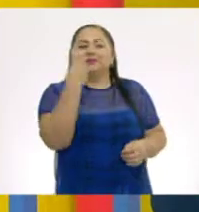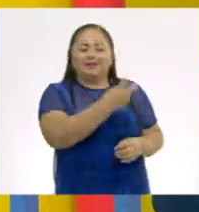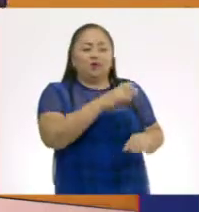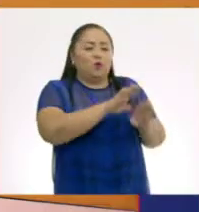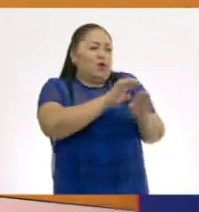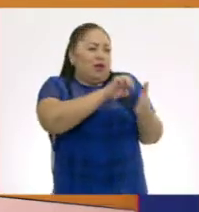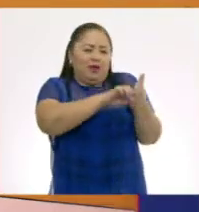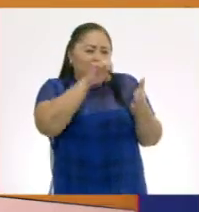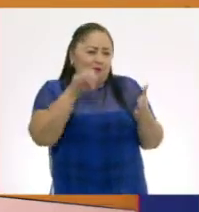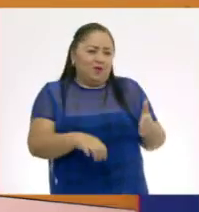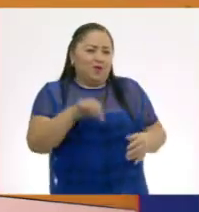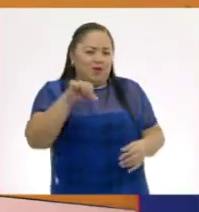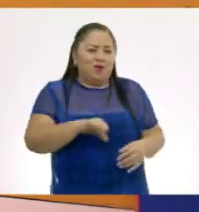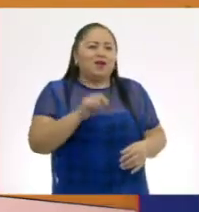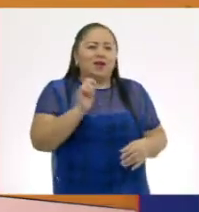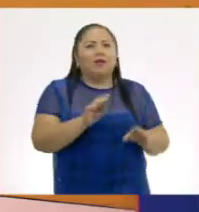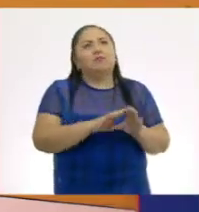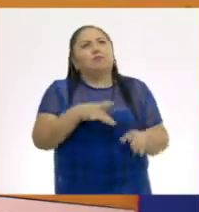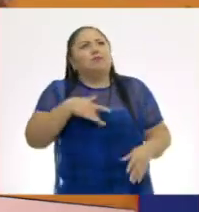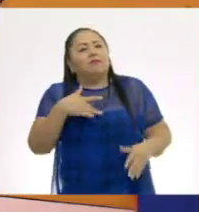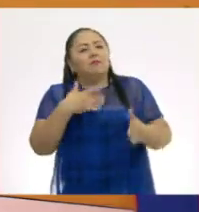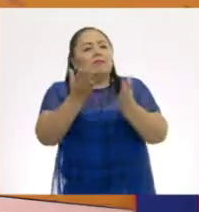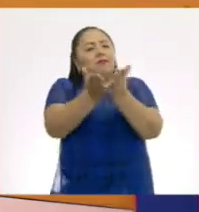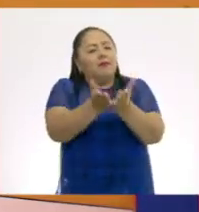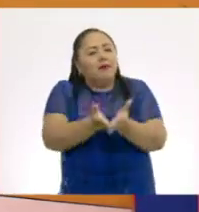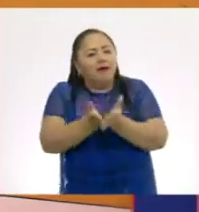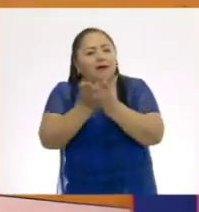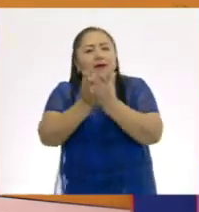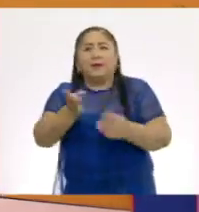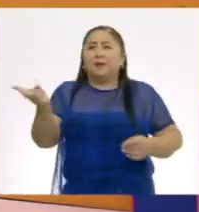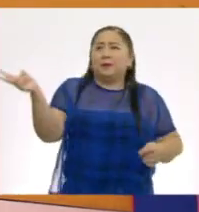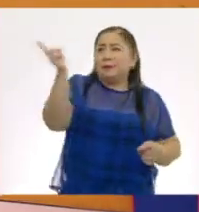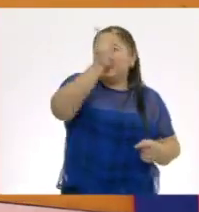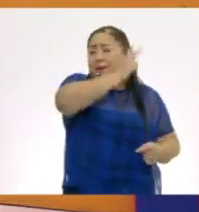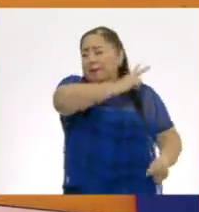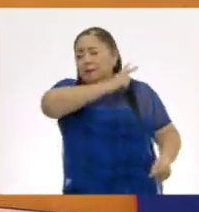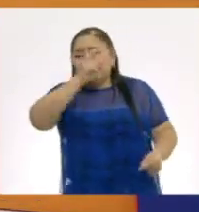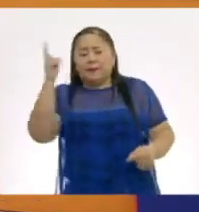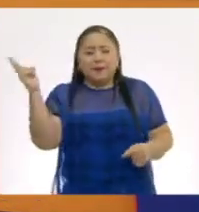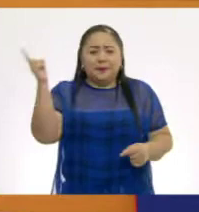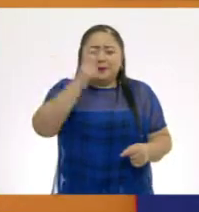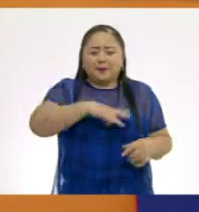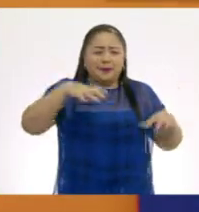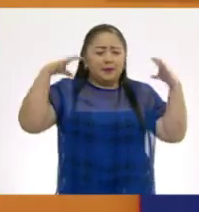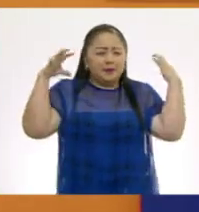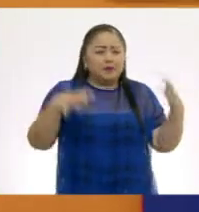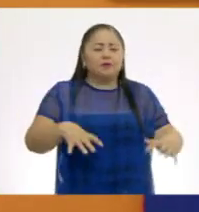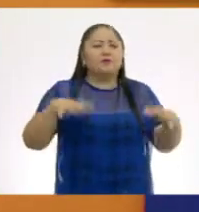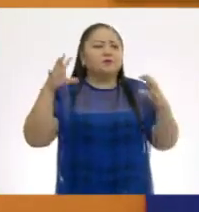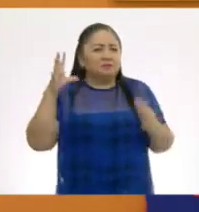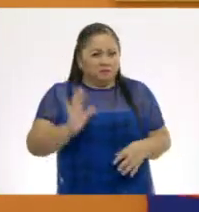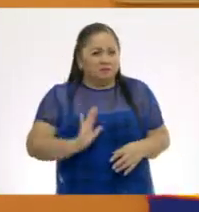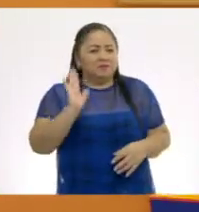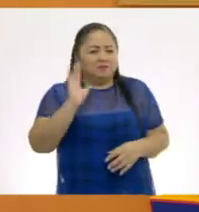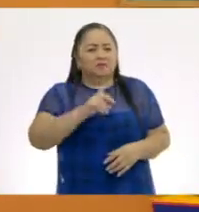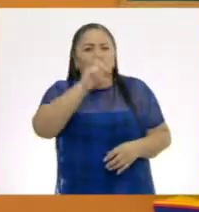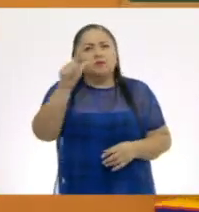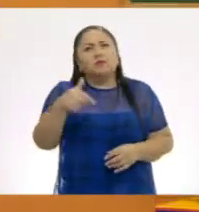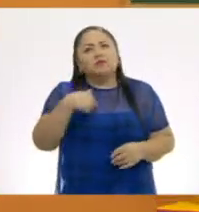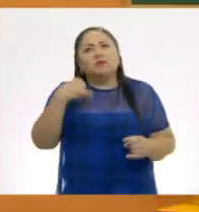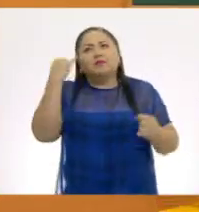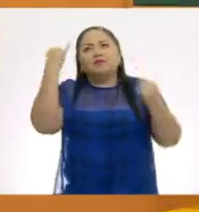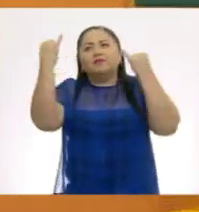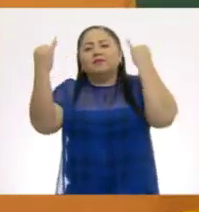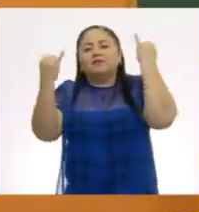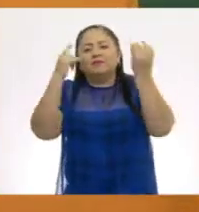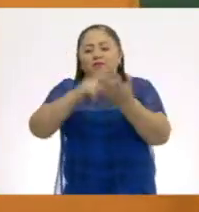ejemplo, ahorita dije, estamos en un barco. Estamos en un barco. Una tormenta. Exactamente. Y dije, wow, sí. Y después me imaginé